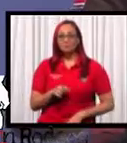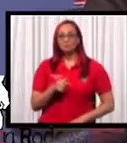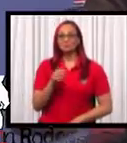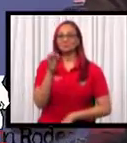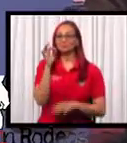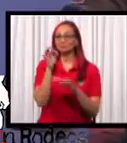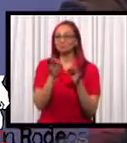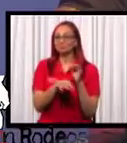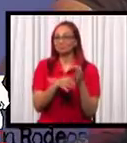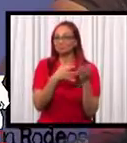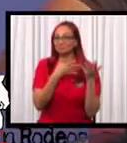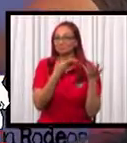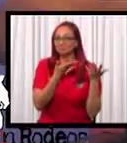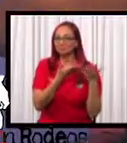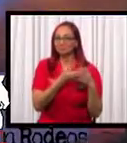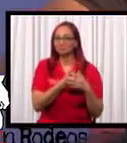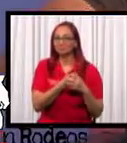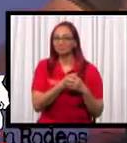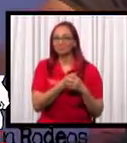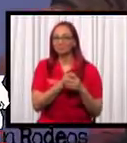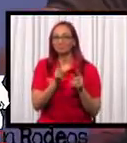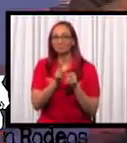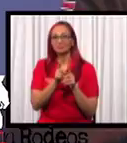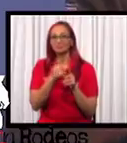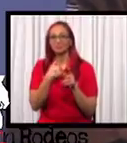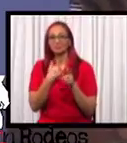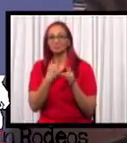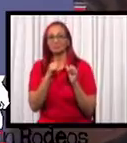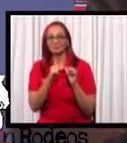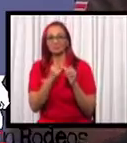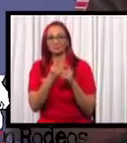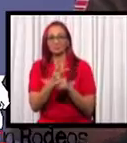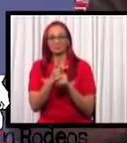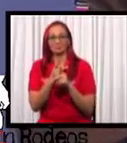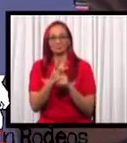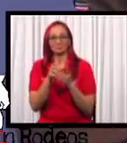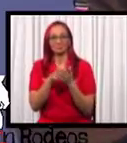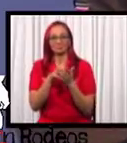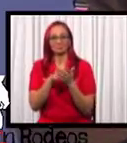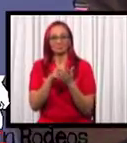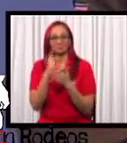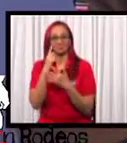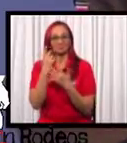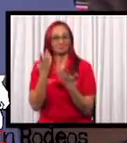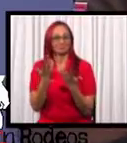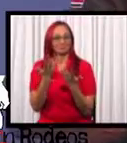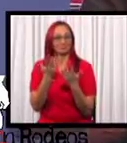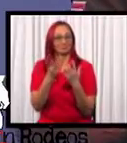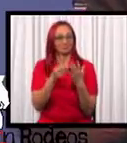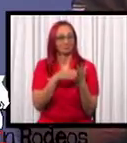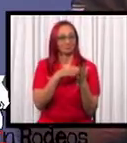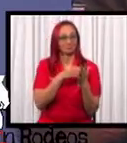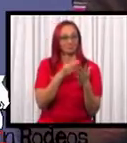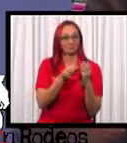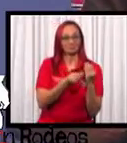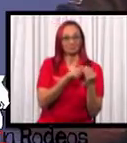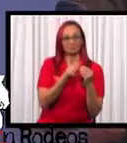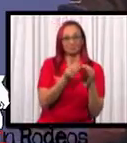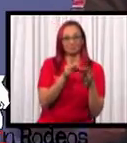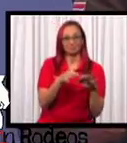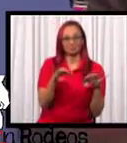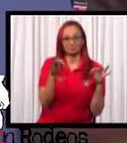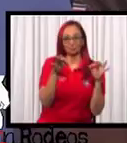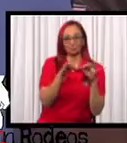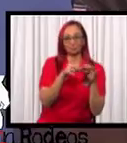bien tenemos que seguir protegiendo el arroz, porque el arroz es un producto indispensable que si